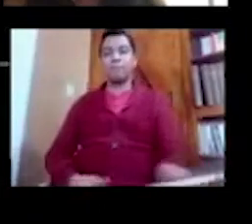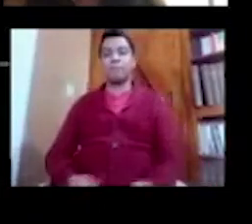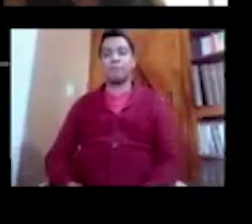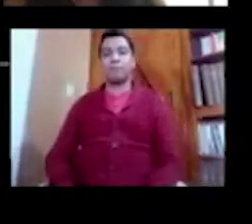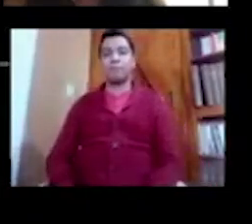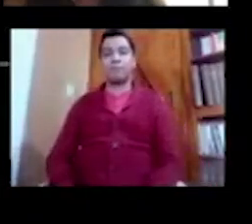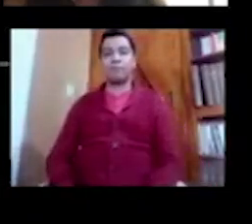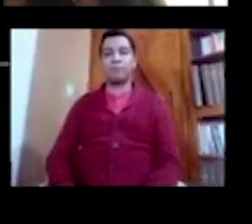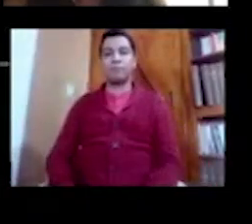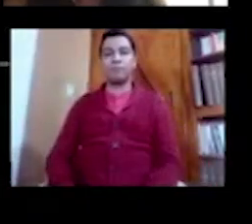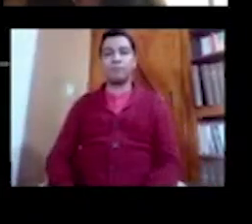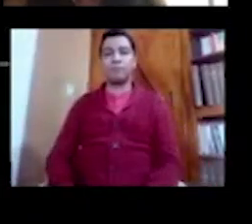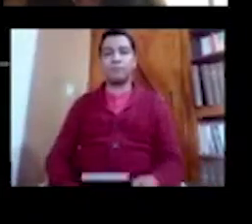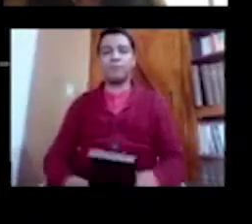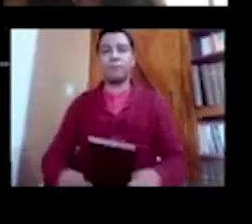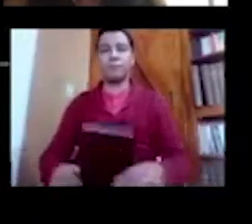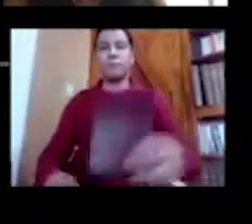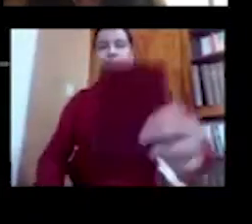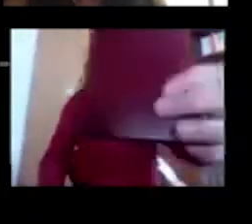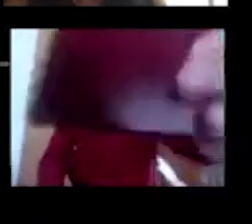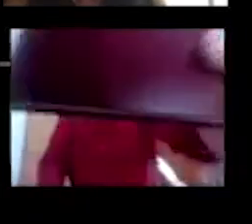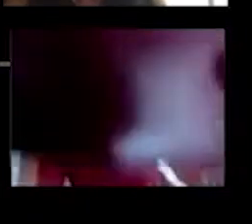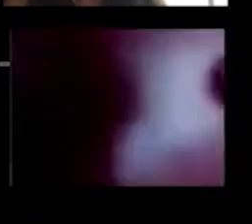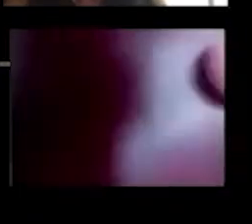No te escucho, Lilia.